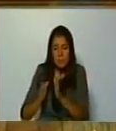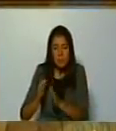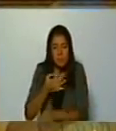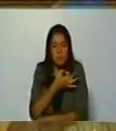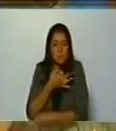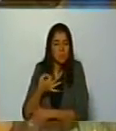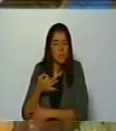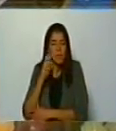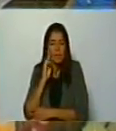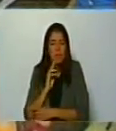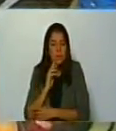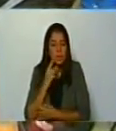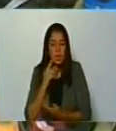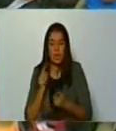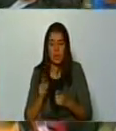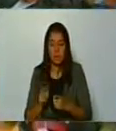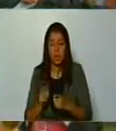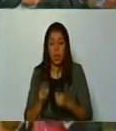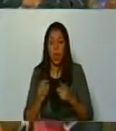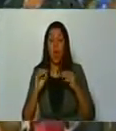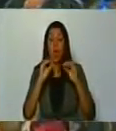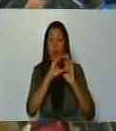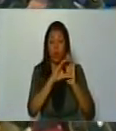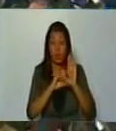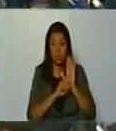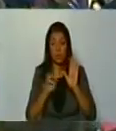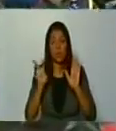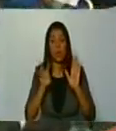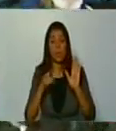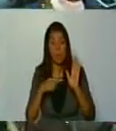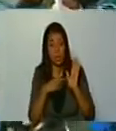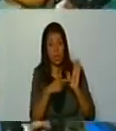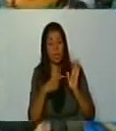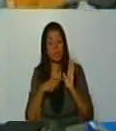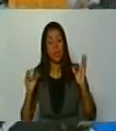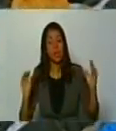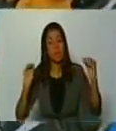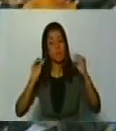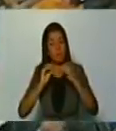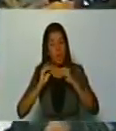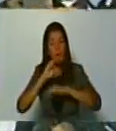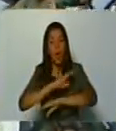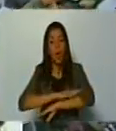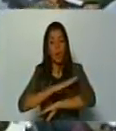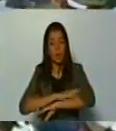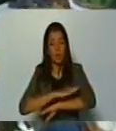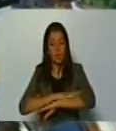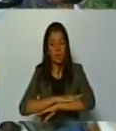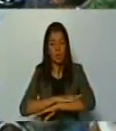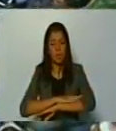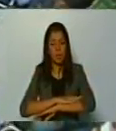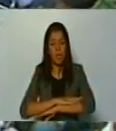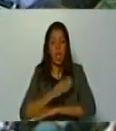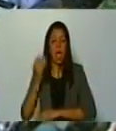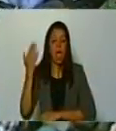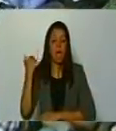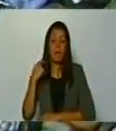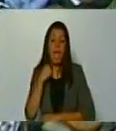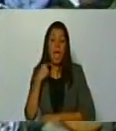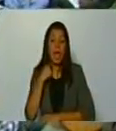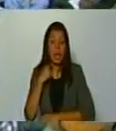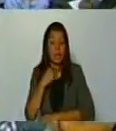agotado los laxos que prevé la Constitución y la ley de la República de Venezuela. No como en el pasado